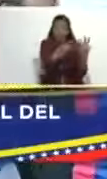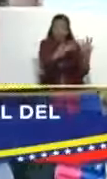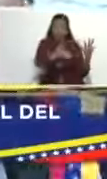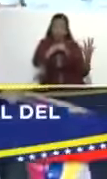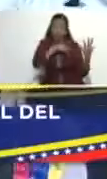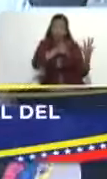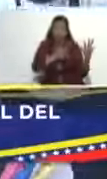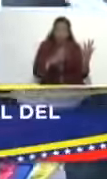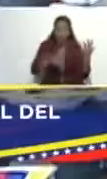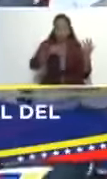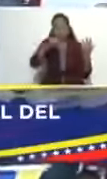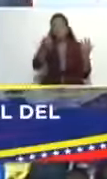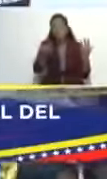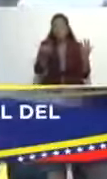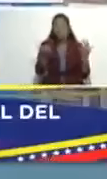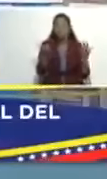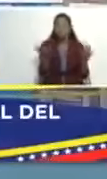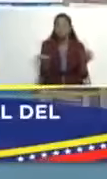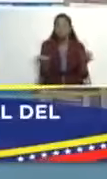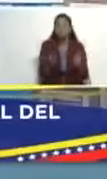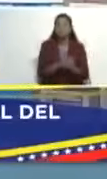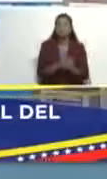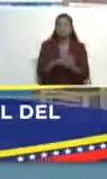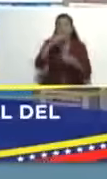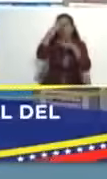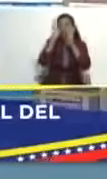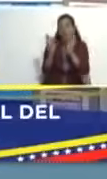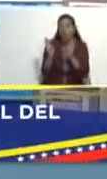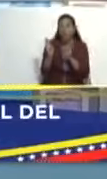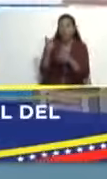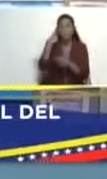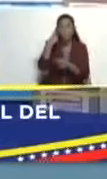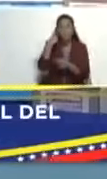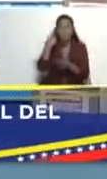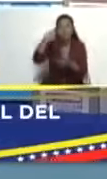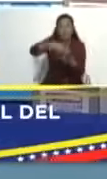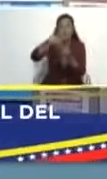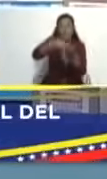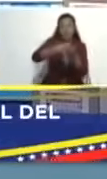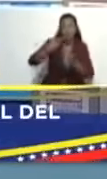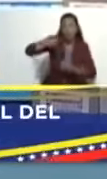Yo siempre estoy pendiente del ingreso de los trabajadores.